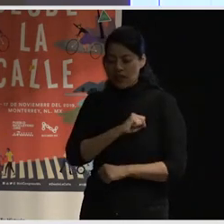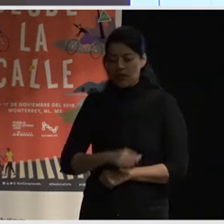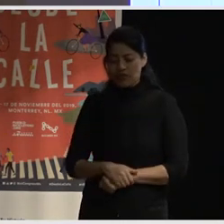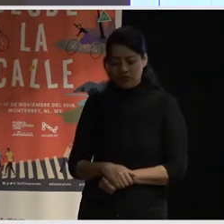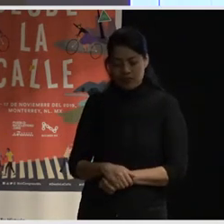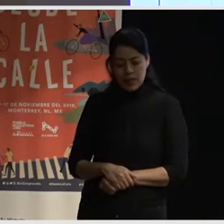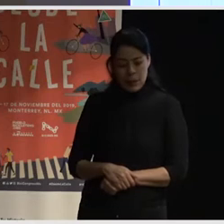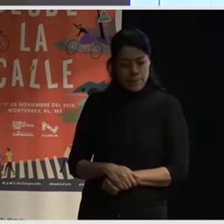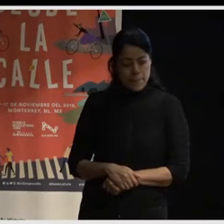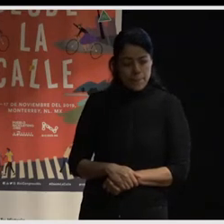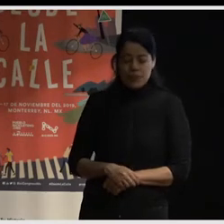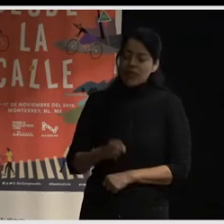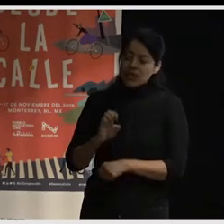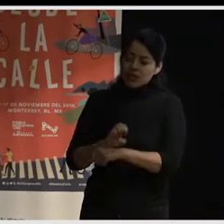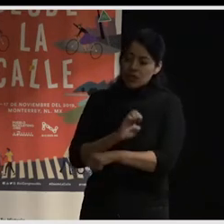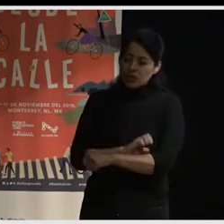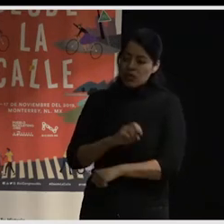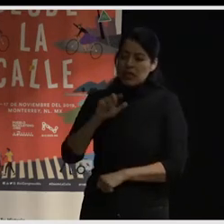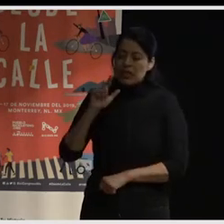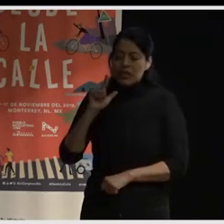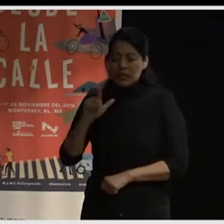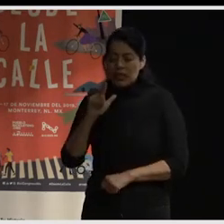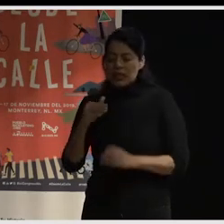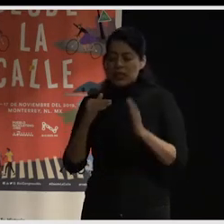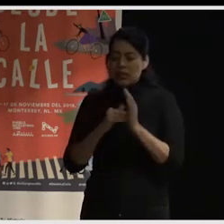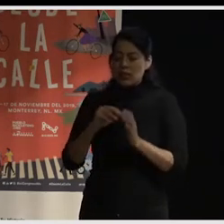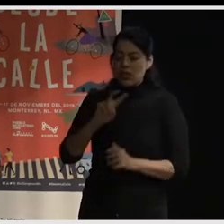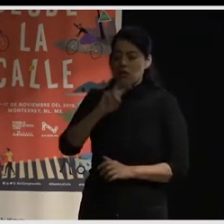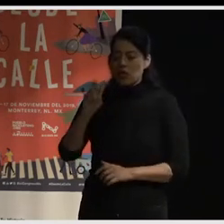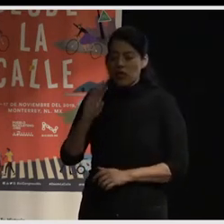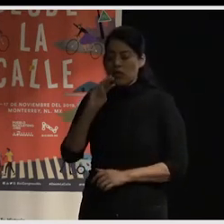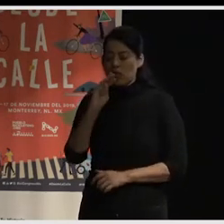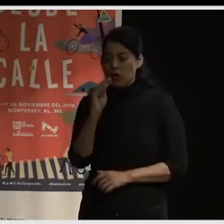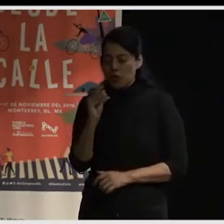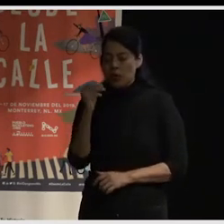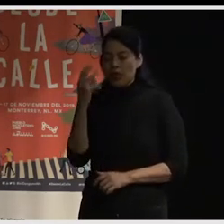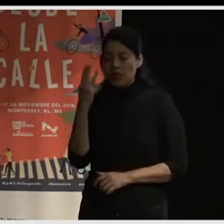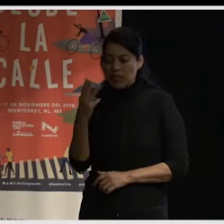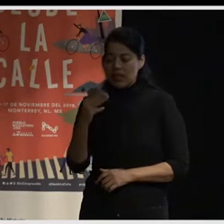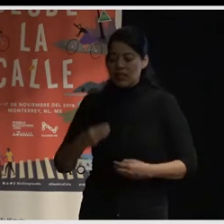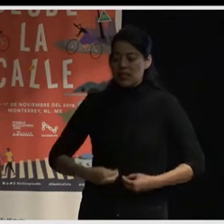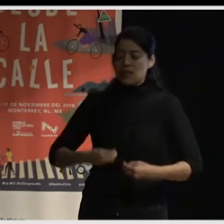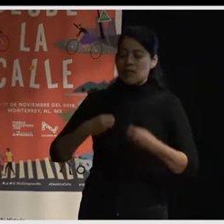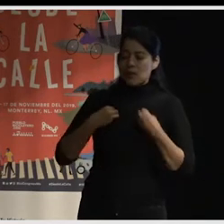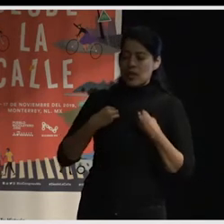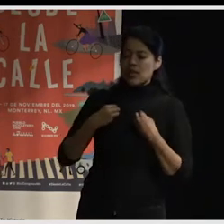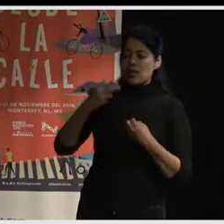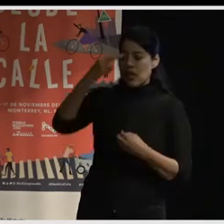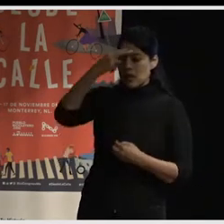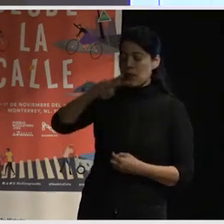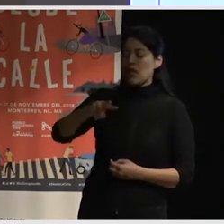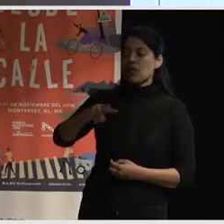contaminantes entonces 17.293 vidas se podrían salvar si en méxico